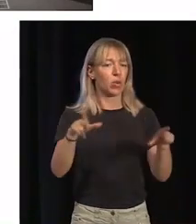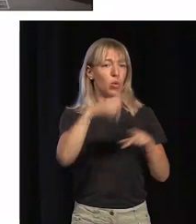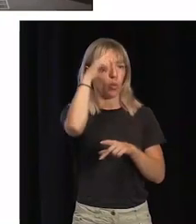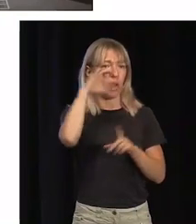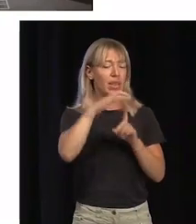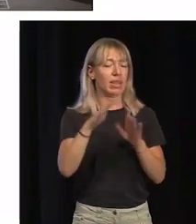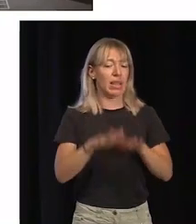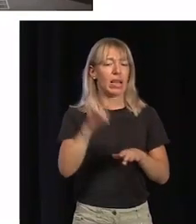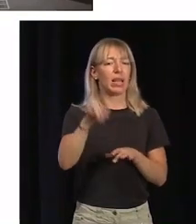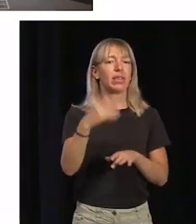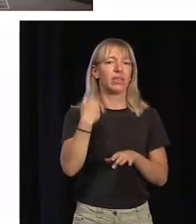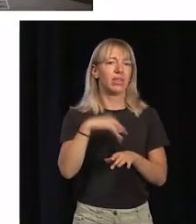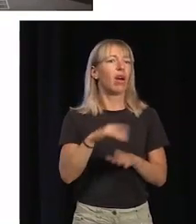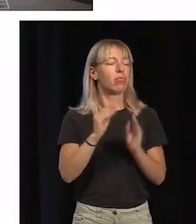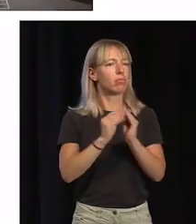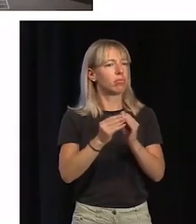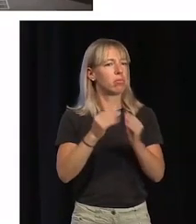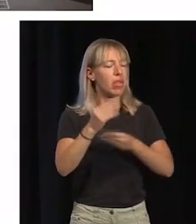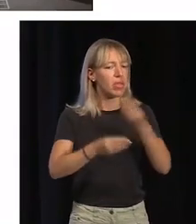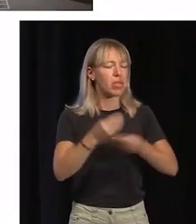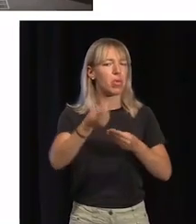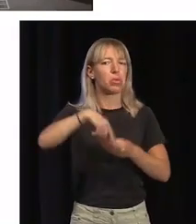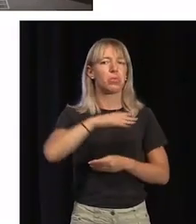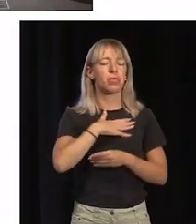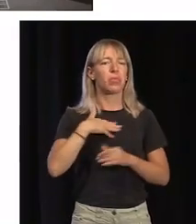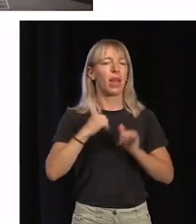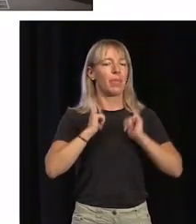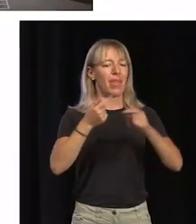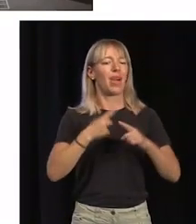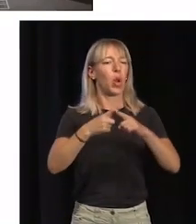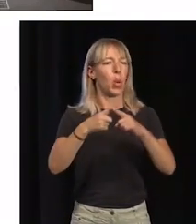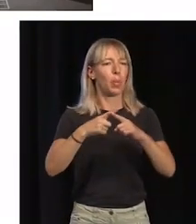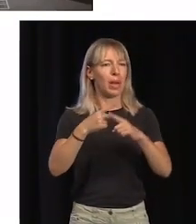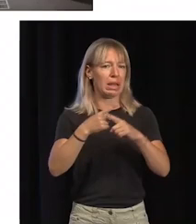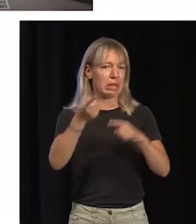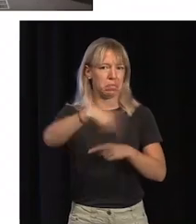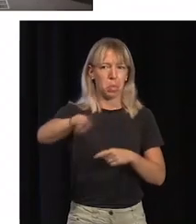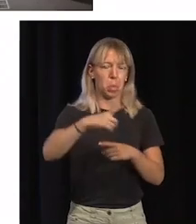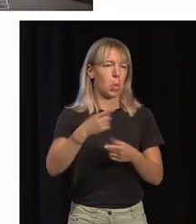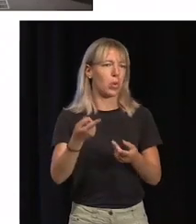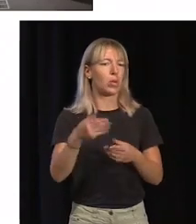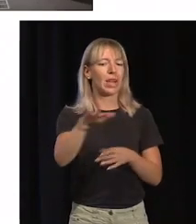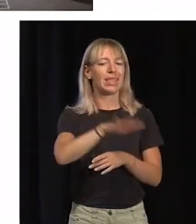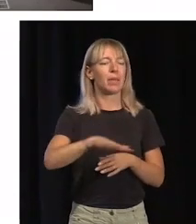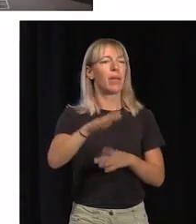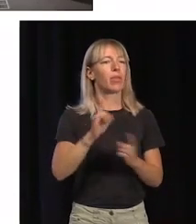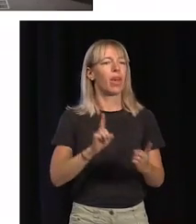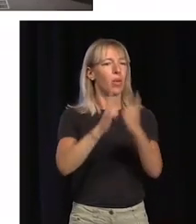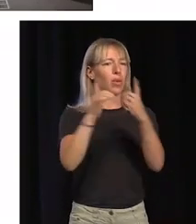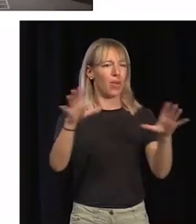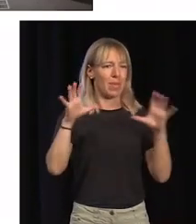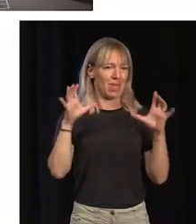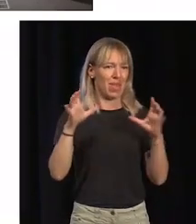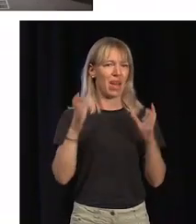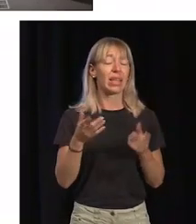estáis aquí ya estáis realizando y lo que queremos es que las empezáis a compartir entre vosotros y que sean espacios de encuentro y de